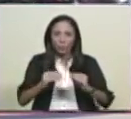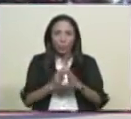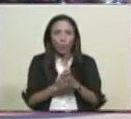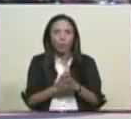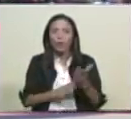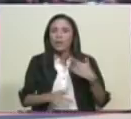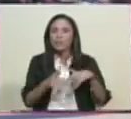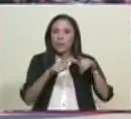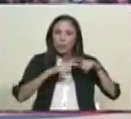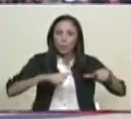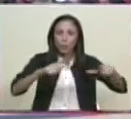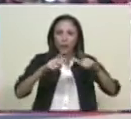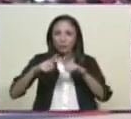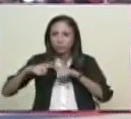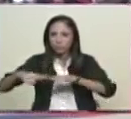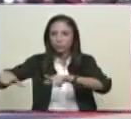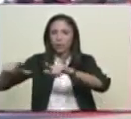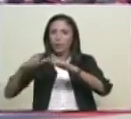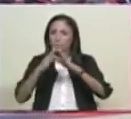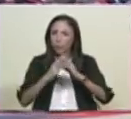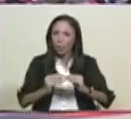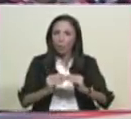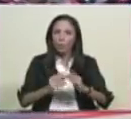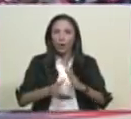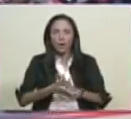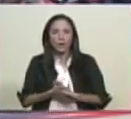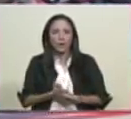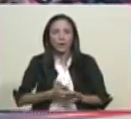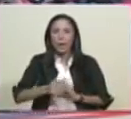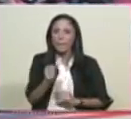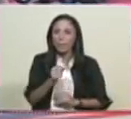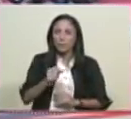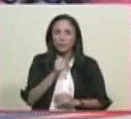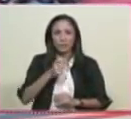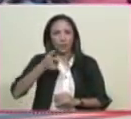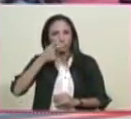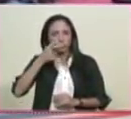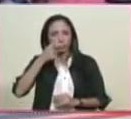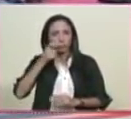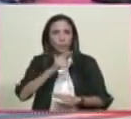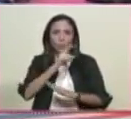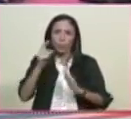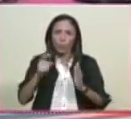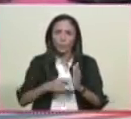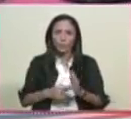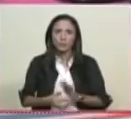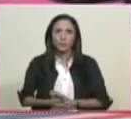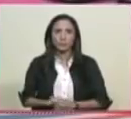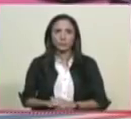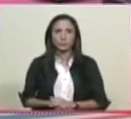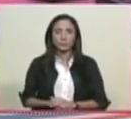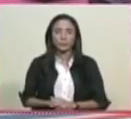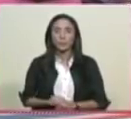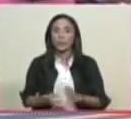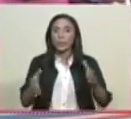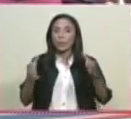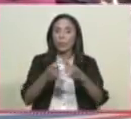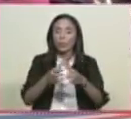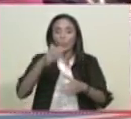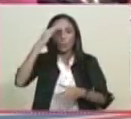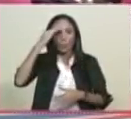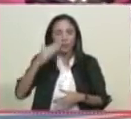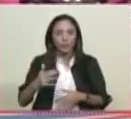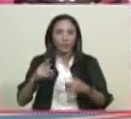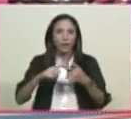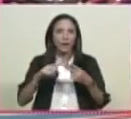punto, bien dirigida. Almirante Ceballos, comandantes generales del Ejército, la Armada,